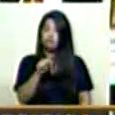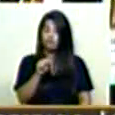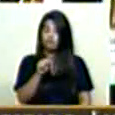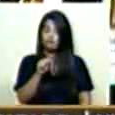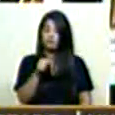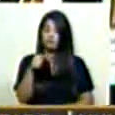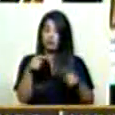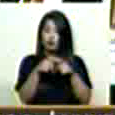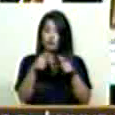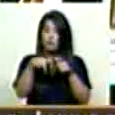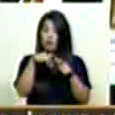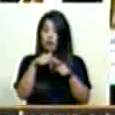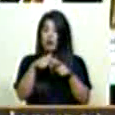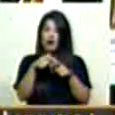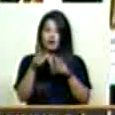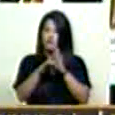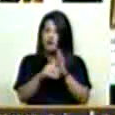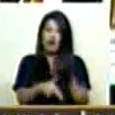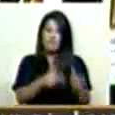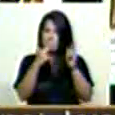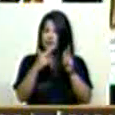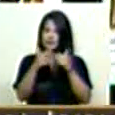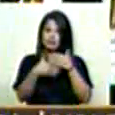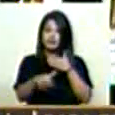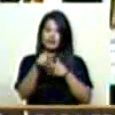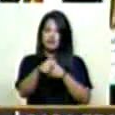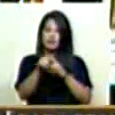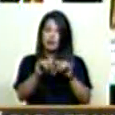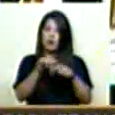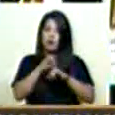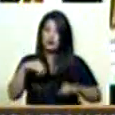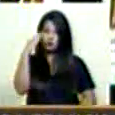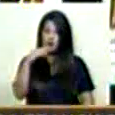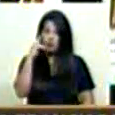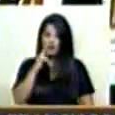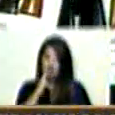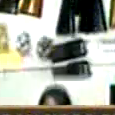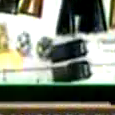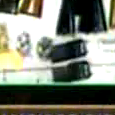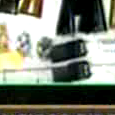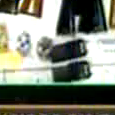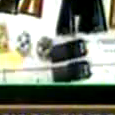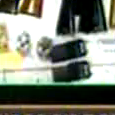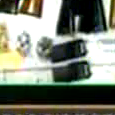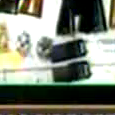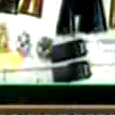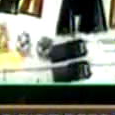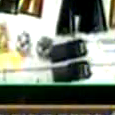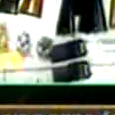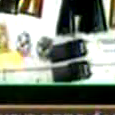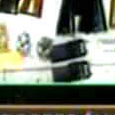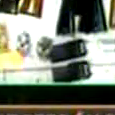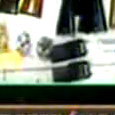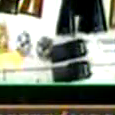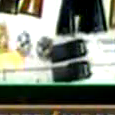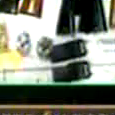de armas robadas durante el asalto a la guardia nacional bolivariana así como también otros materiales que se